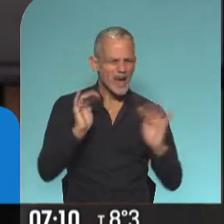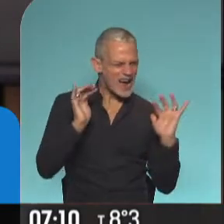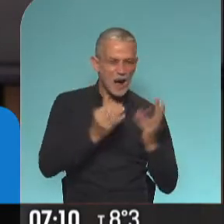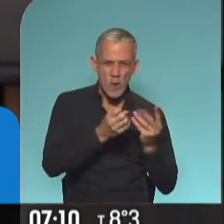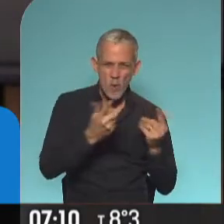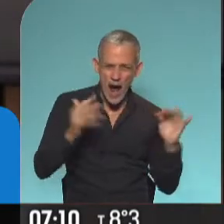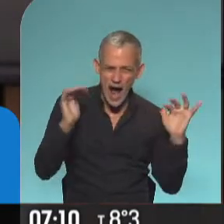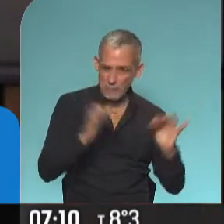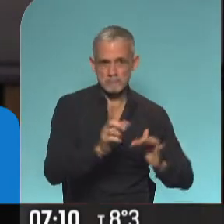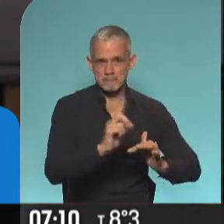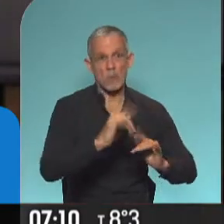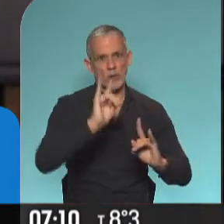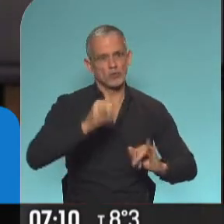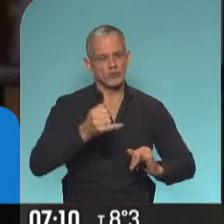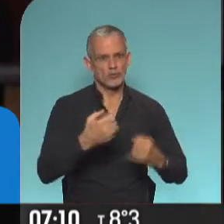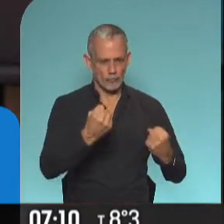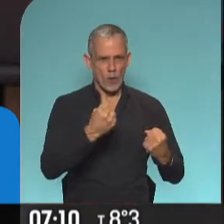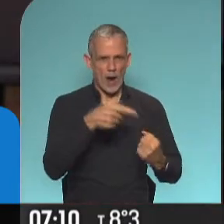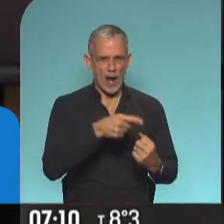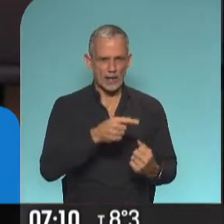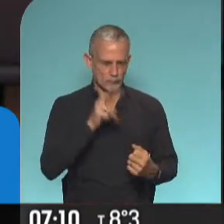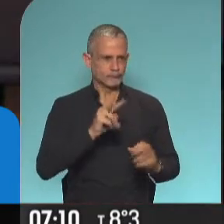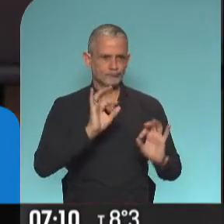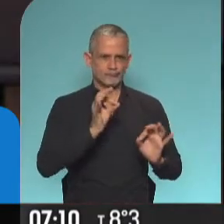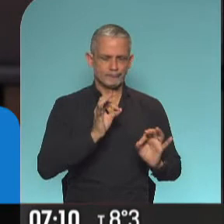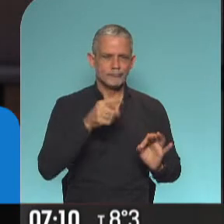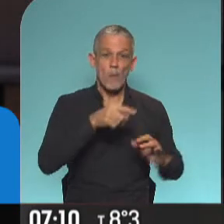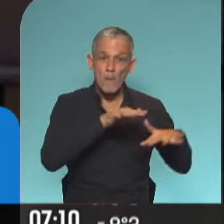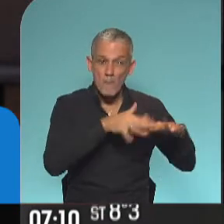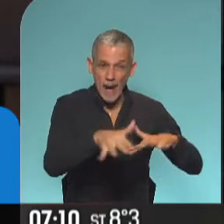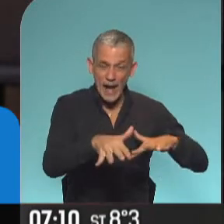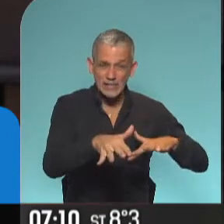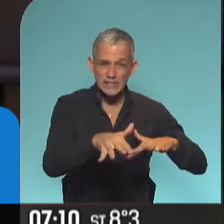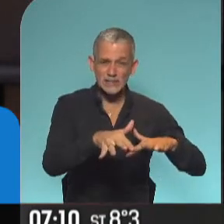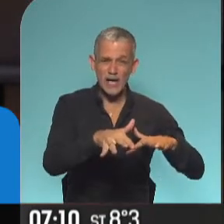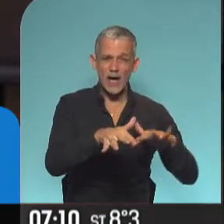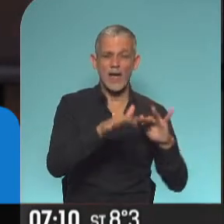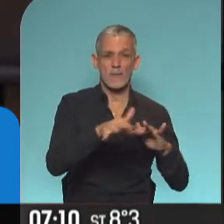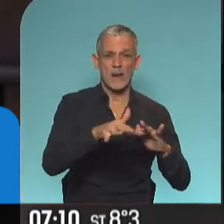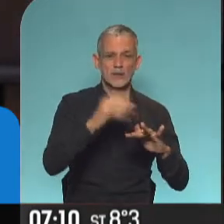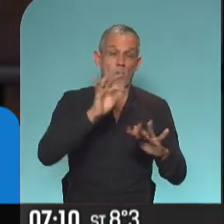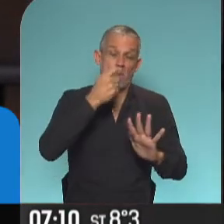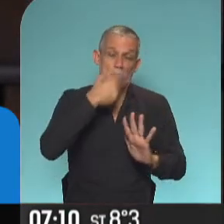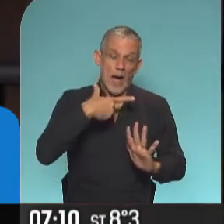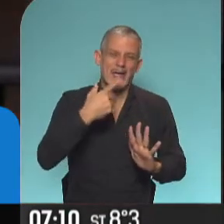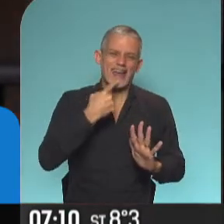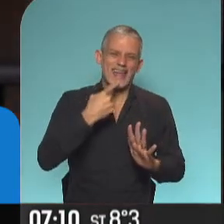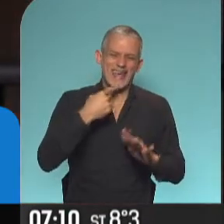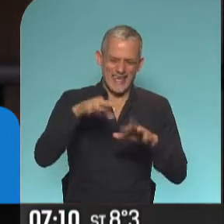cantidad de gente, ahora sí fue contundente. Una marcha que se define, o Mauricio Macri hablaba